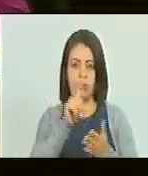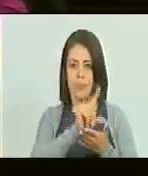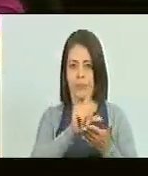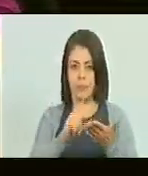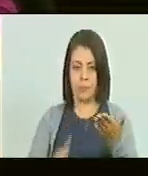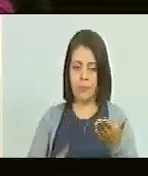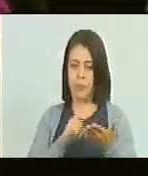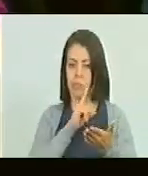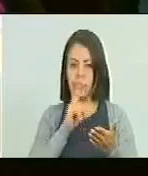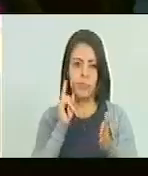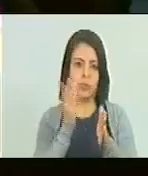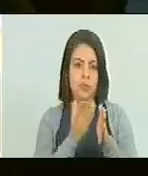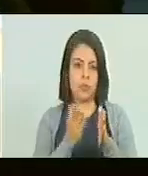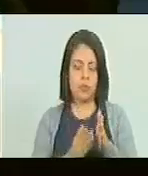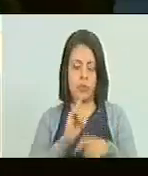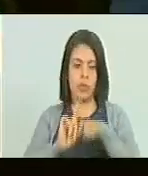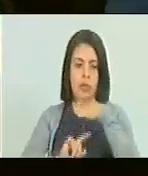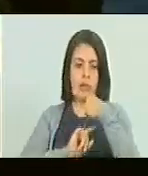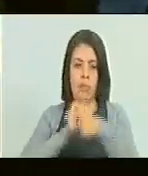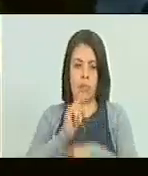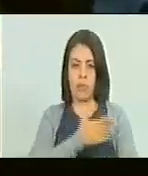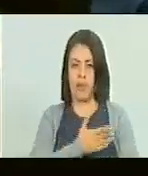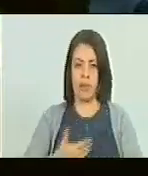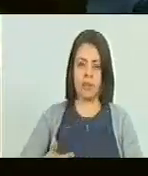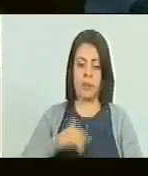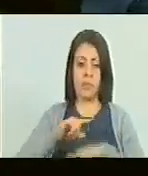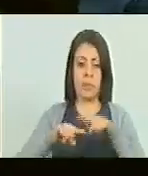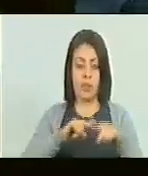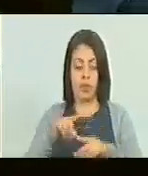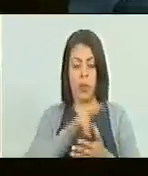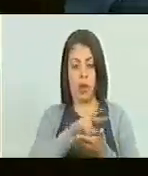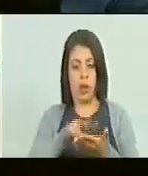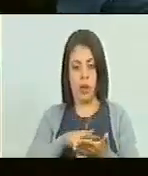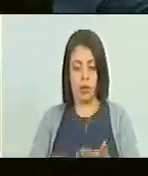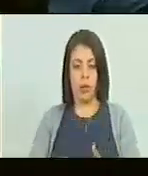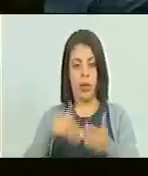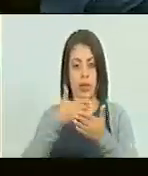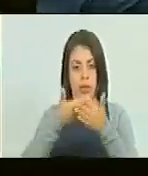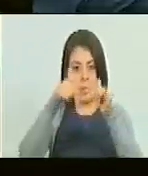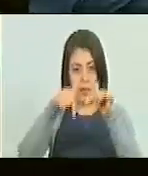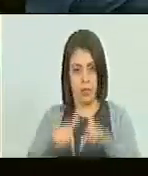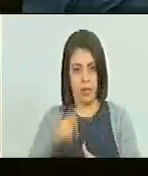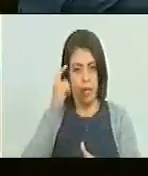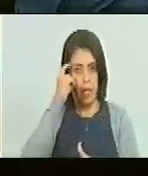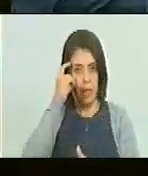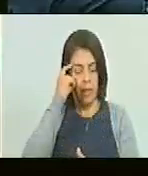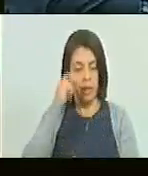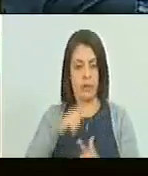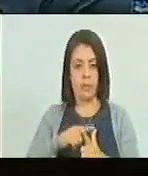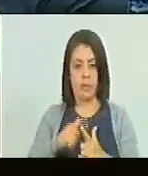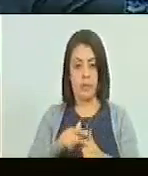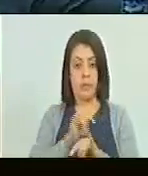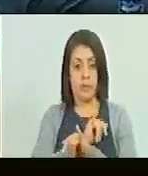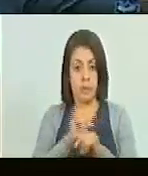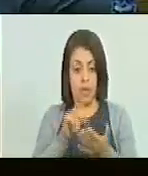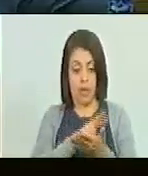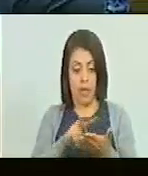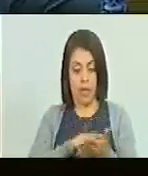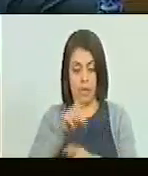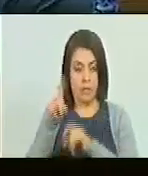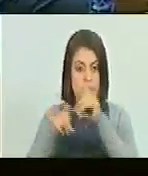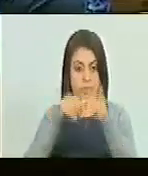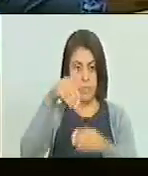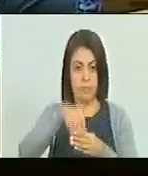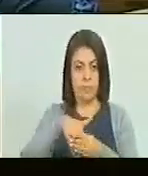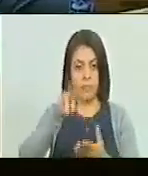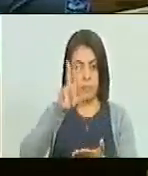lista anexa. A continuación, el presidente ordenó dar lectura a la propuesta del orden del día. Una vez leída y sometida